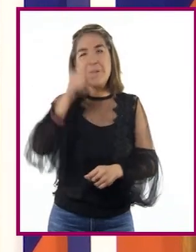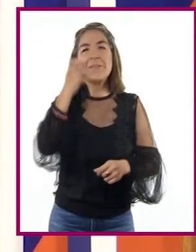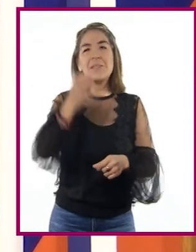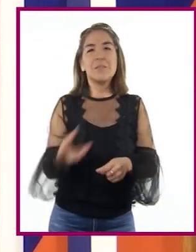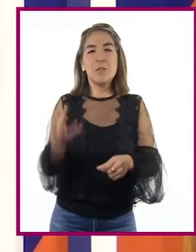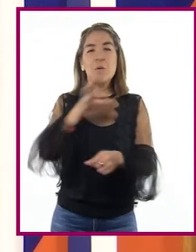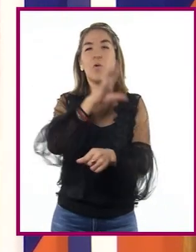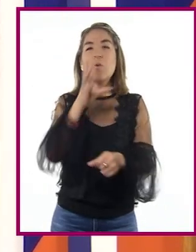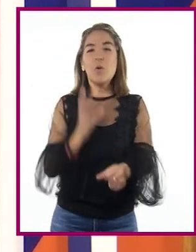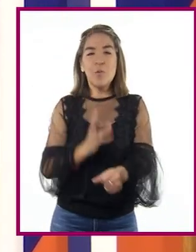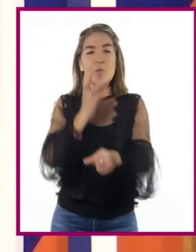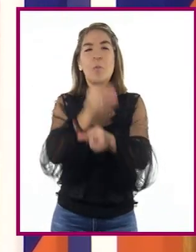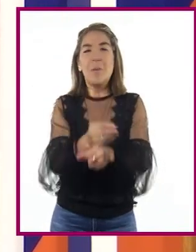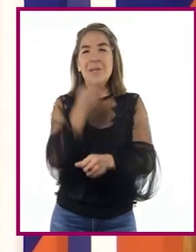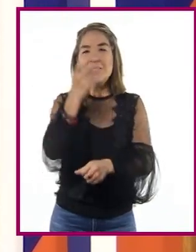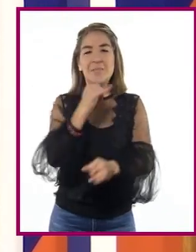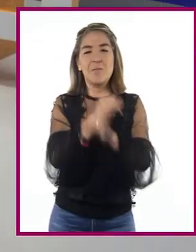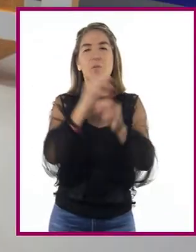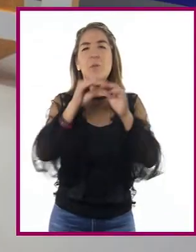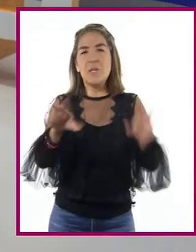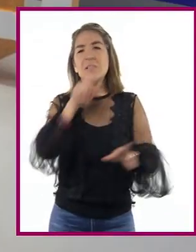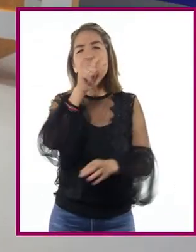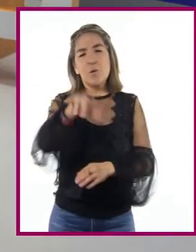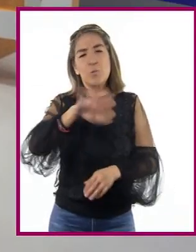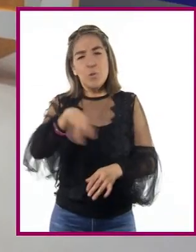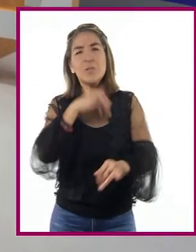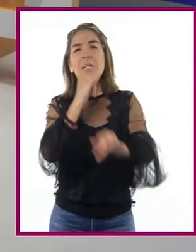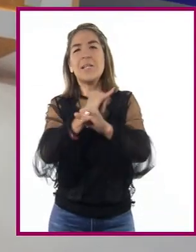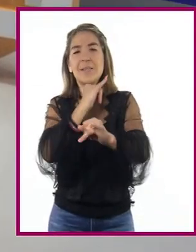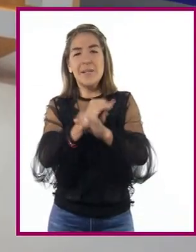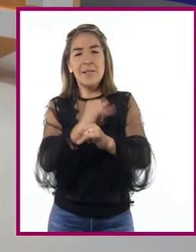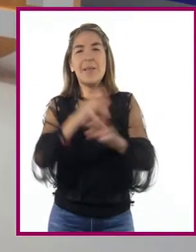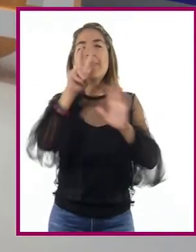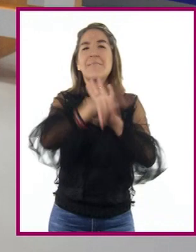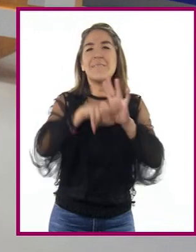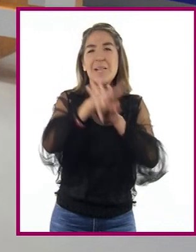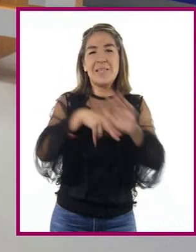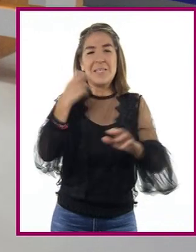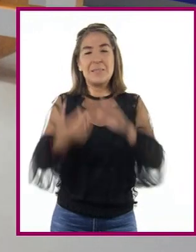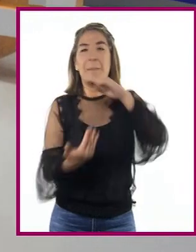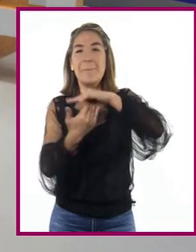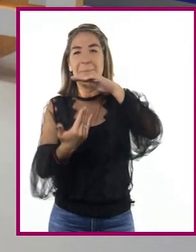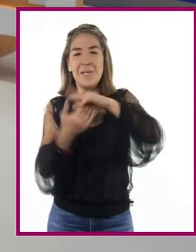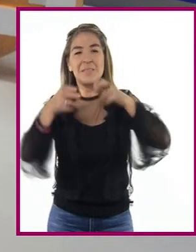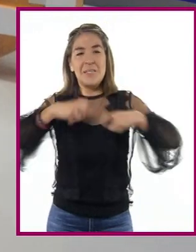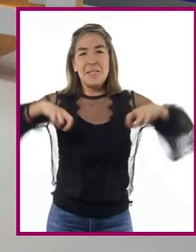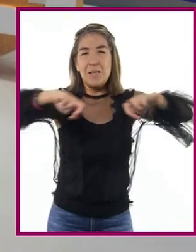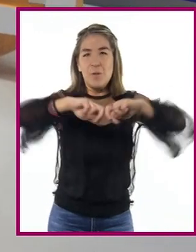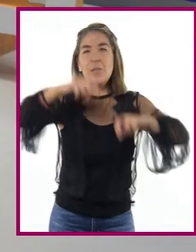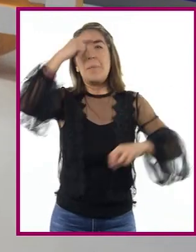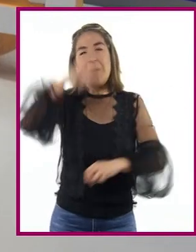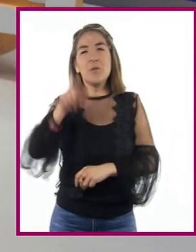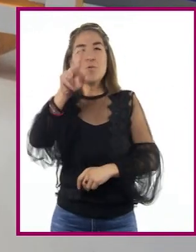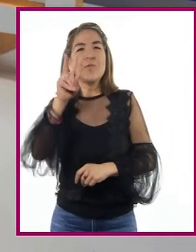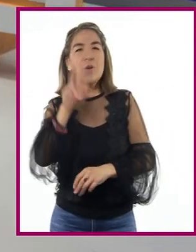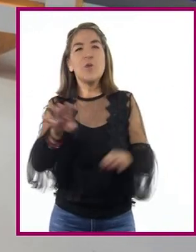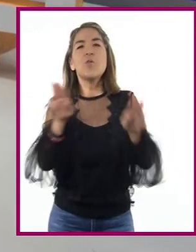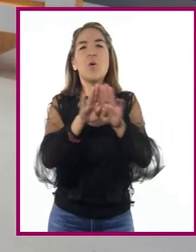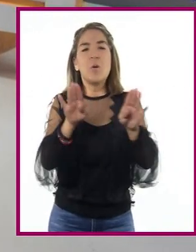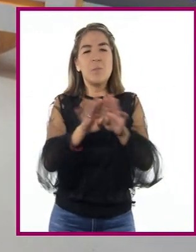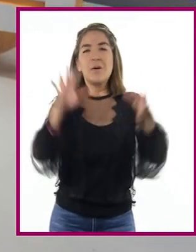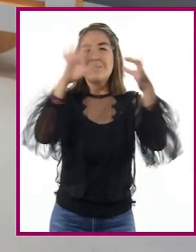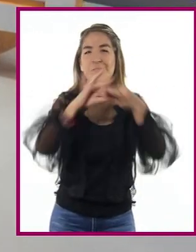la información que se ofrece. También pueden buscar en internet videos de mesas redondas para observar cómo ajustan